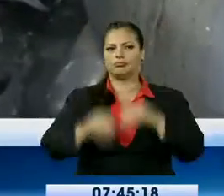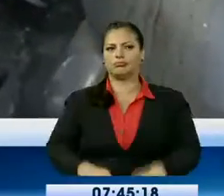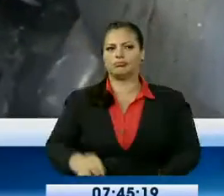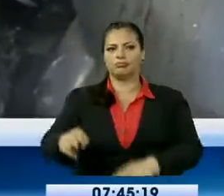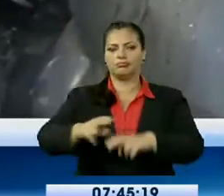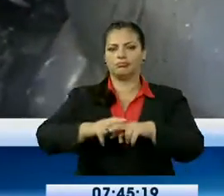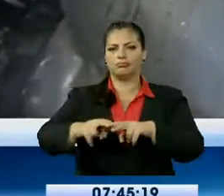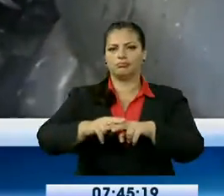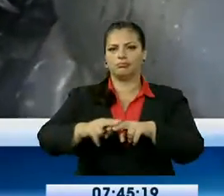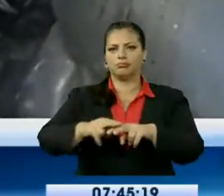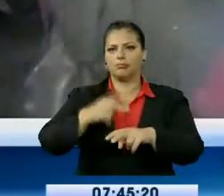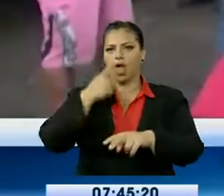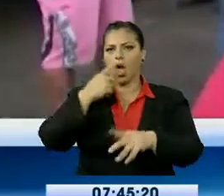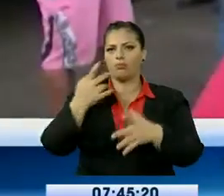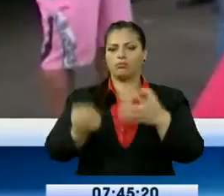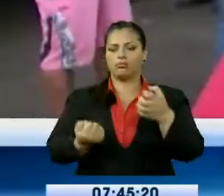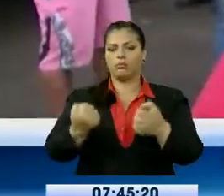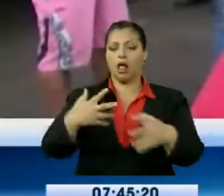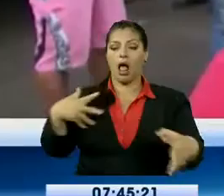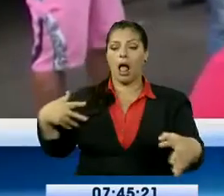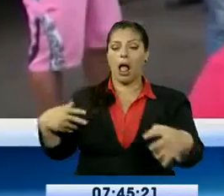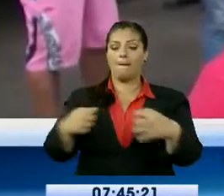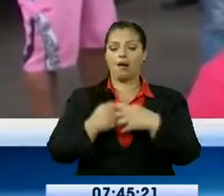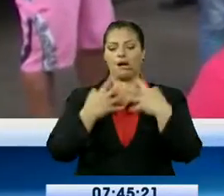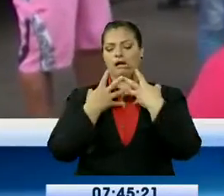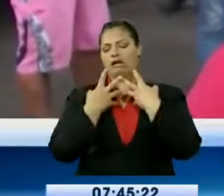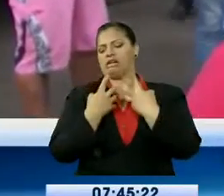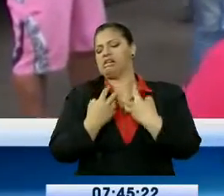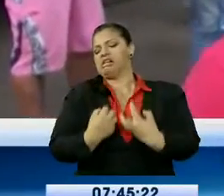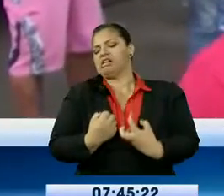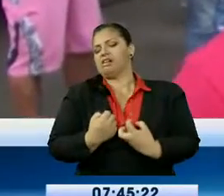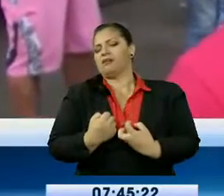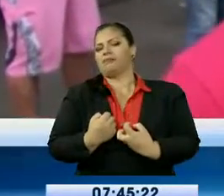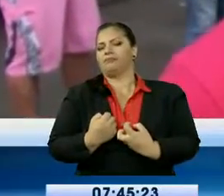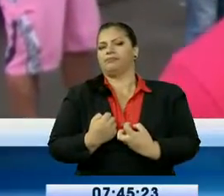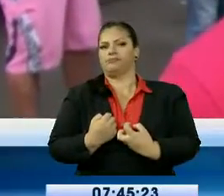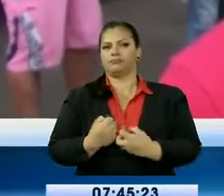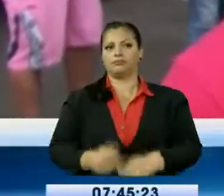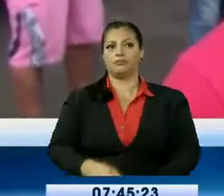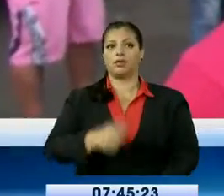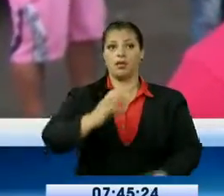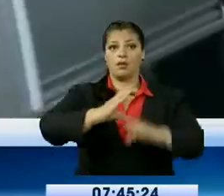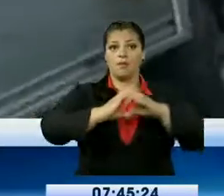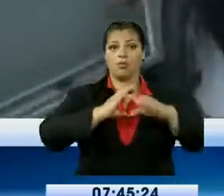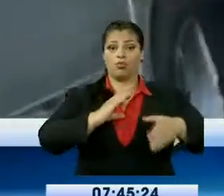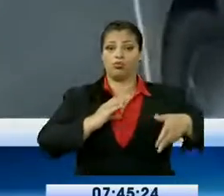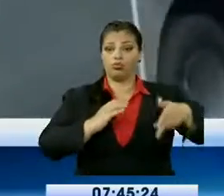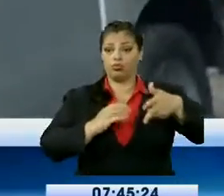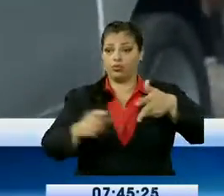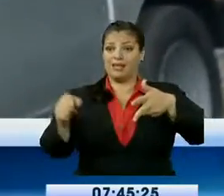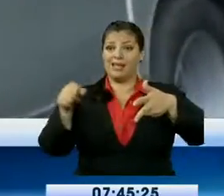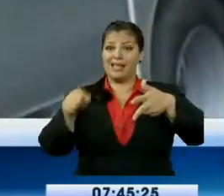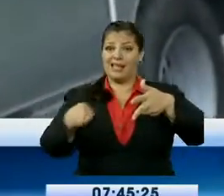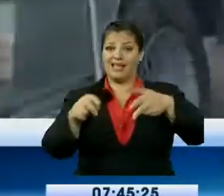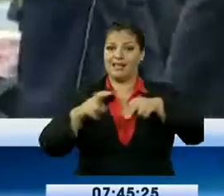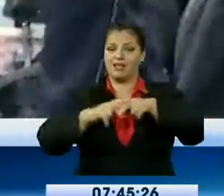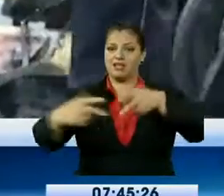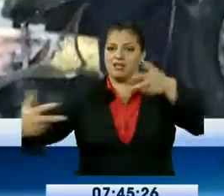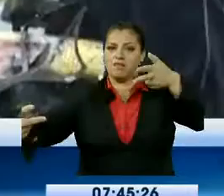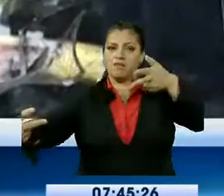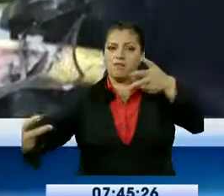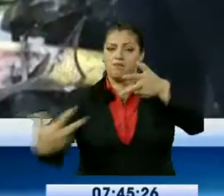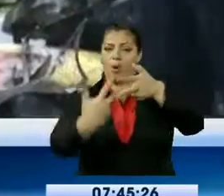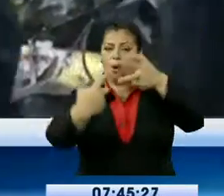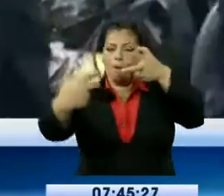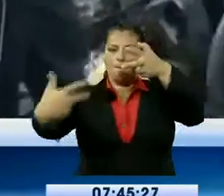quienes llevaron la peor parte. Fue imposible, no, pues ya estabas metido debajo del bus. Atrapado. Fue necesario el uso de equipo especial